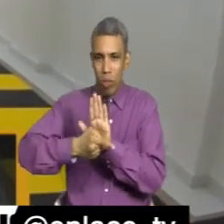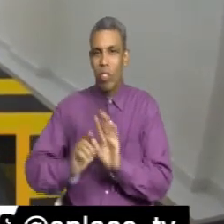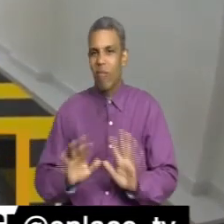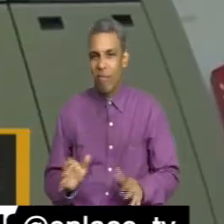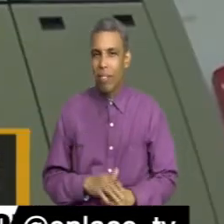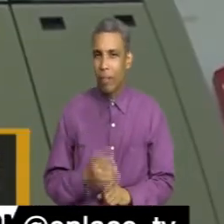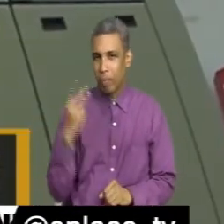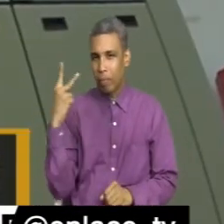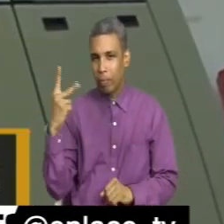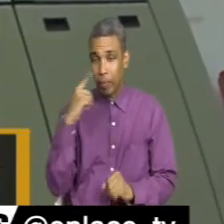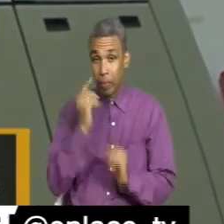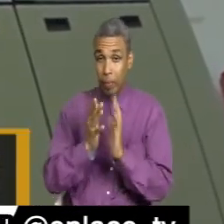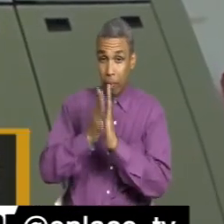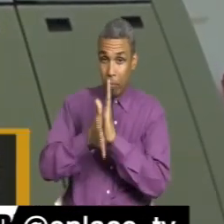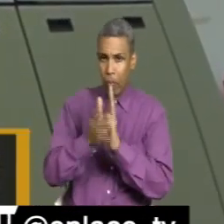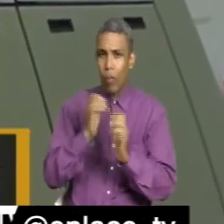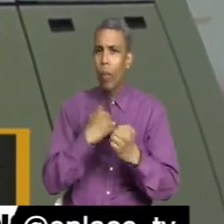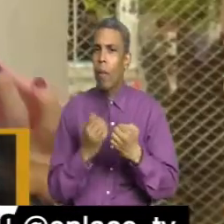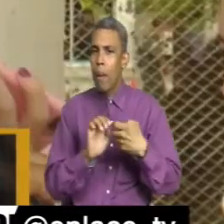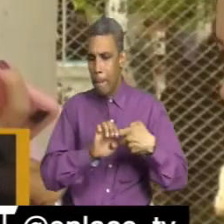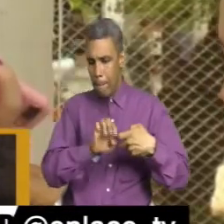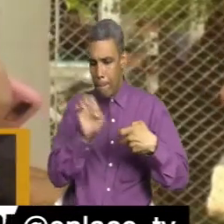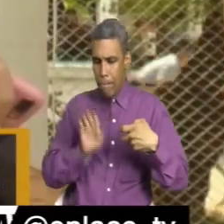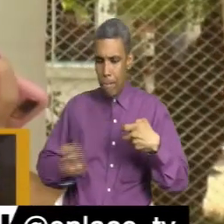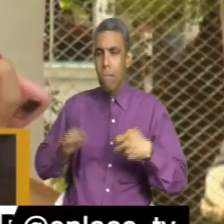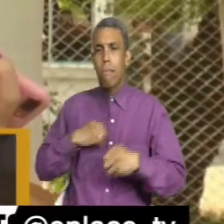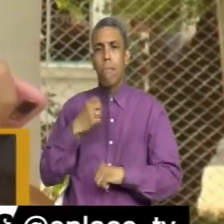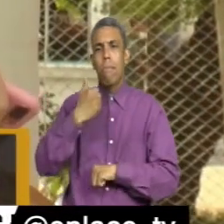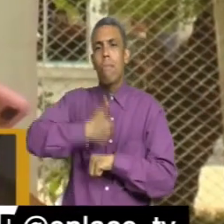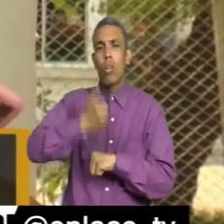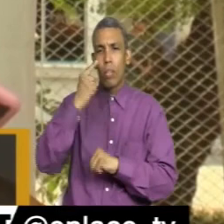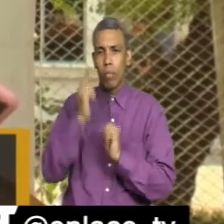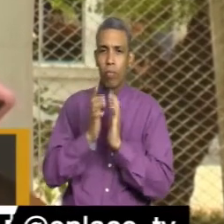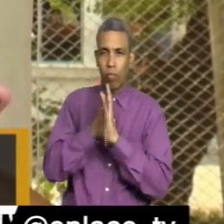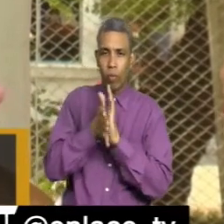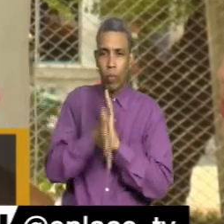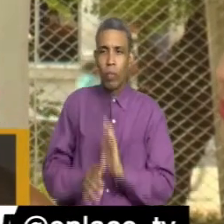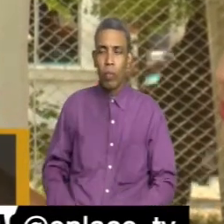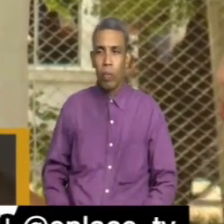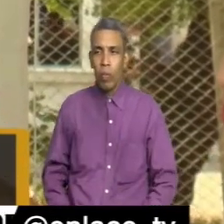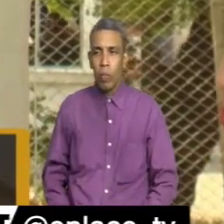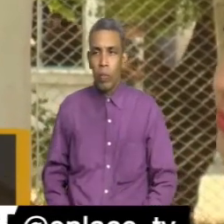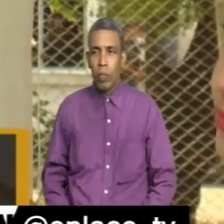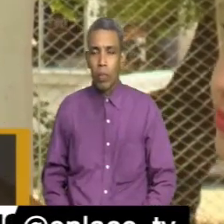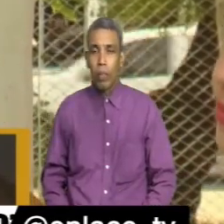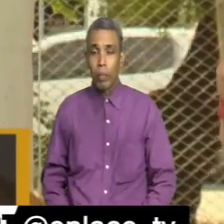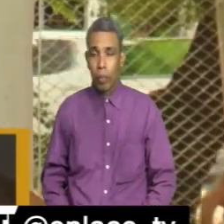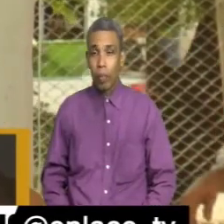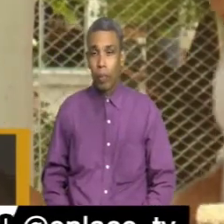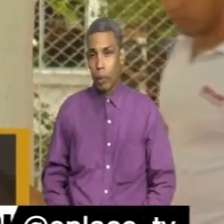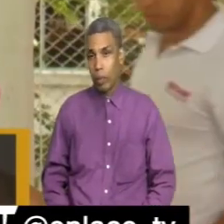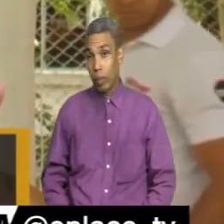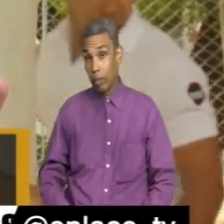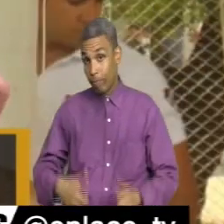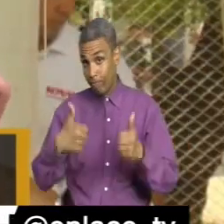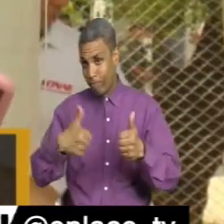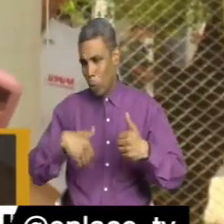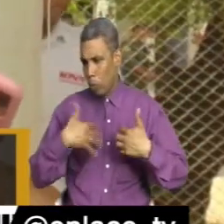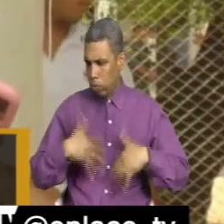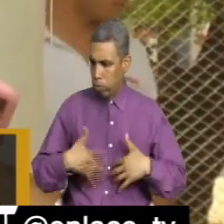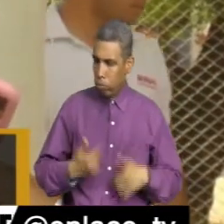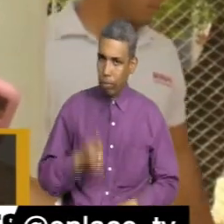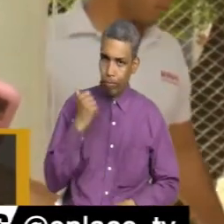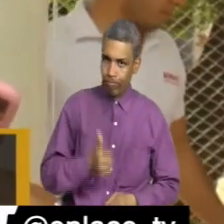expuesto el gerente de la empresa, Mauricio Montoya Bossi. Bueno, hoy tenemos una actividad muy importante para ESA, que es la inauguración de dos subestaciones, la